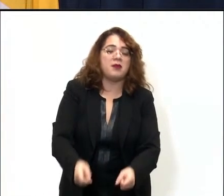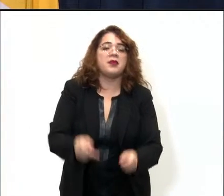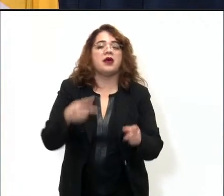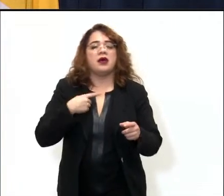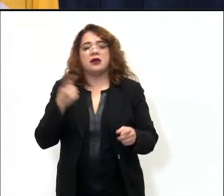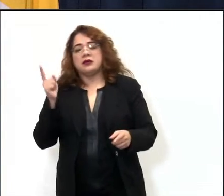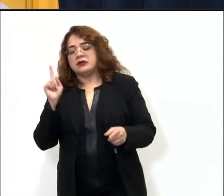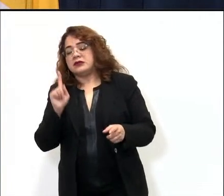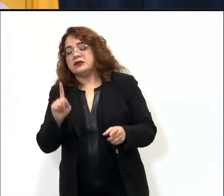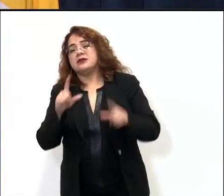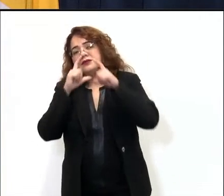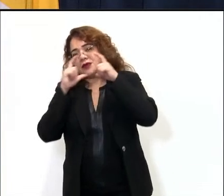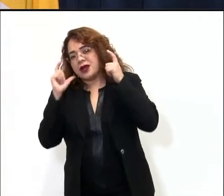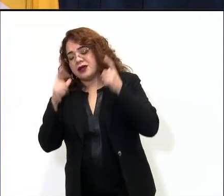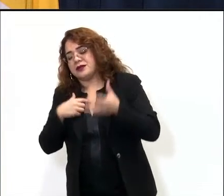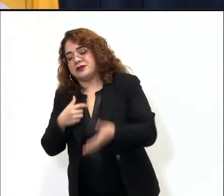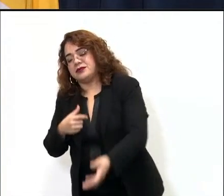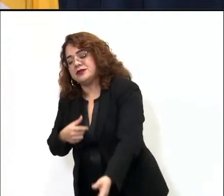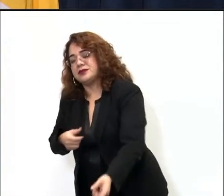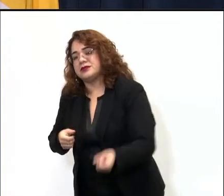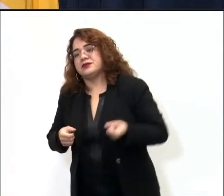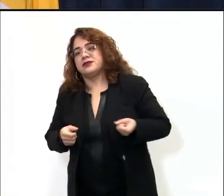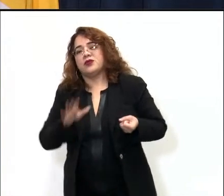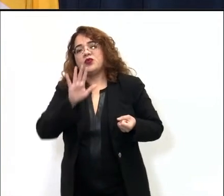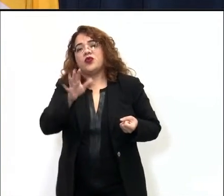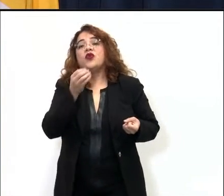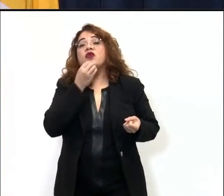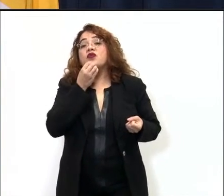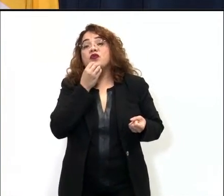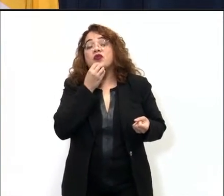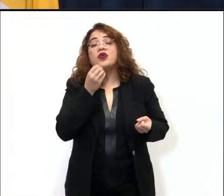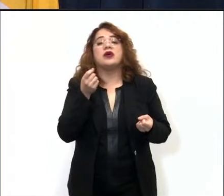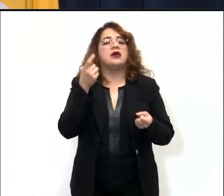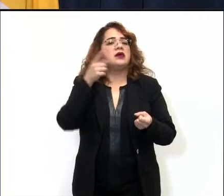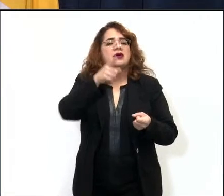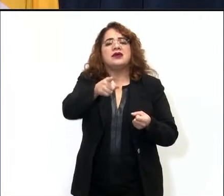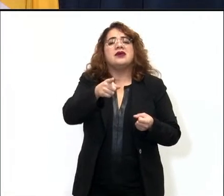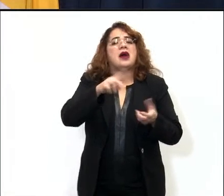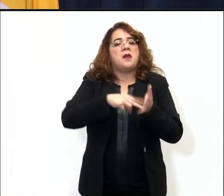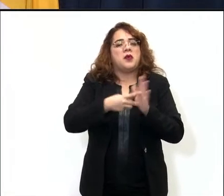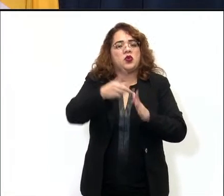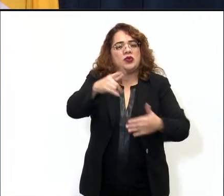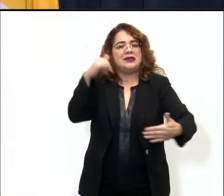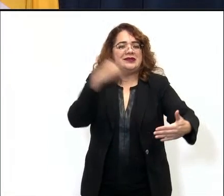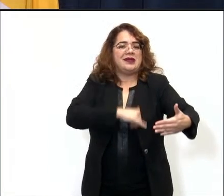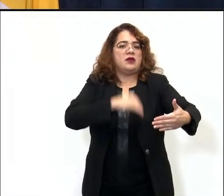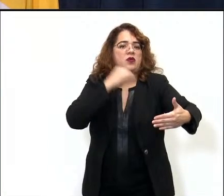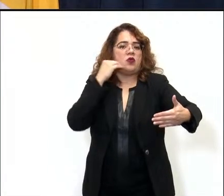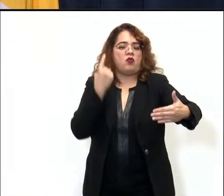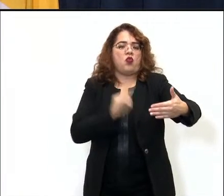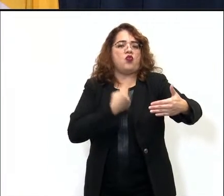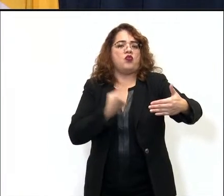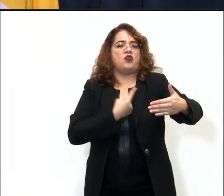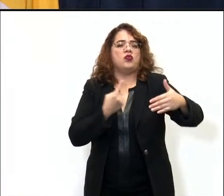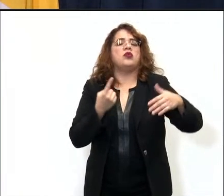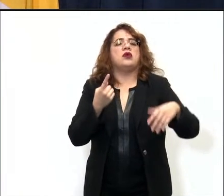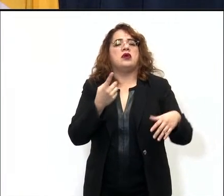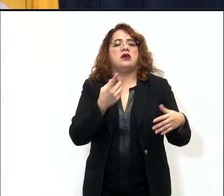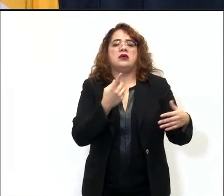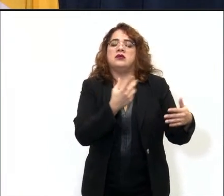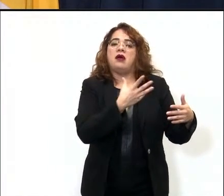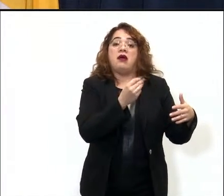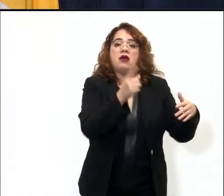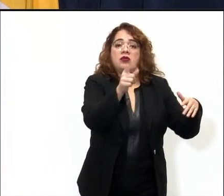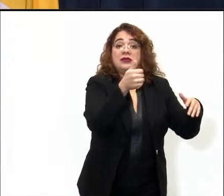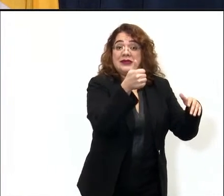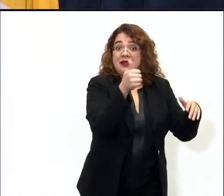amigos, vecinos, miembros de familia que lo pueden asistir para no tener que salir, es mejor. Si tiene preguntas